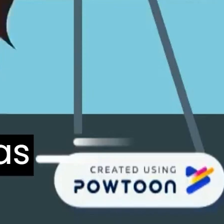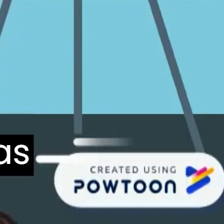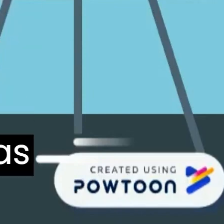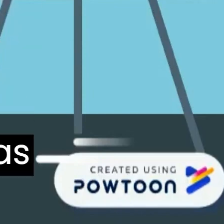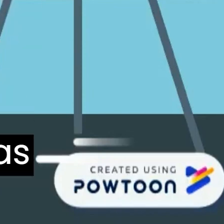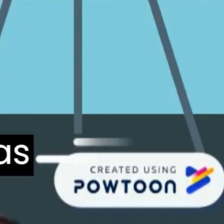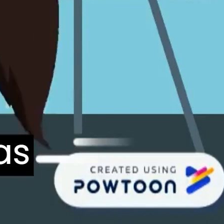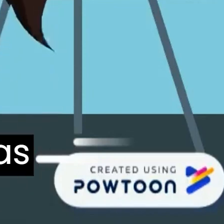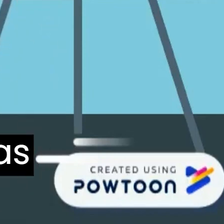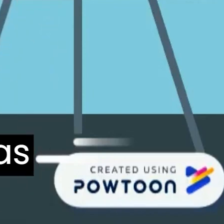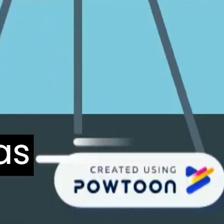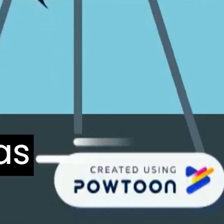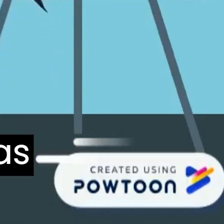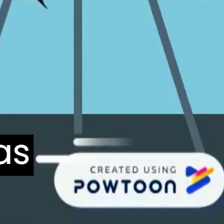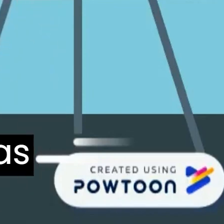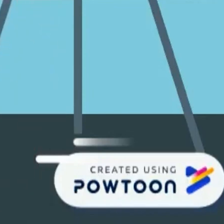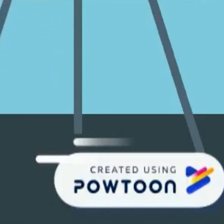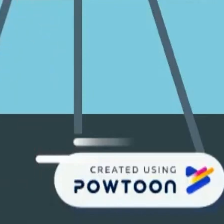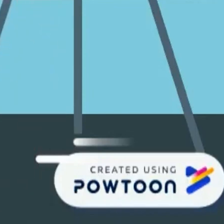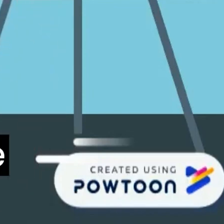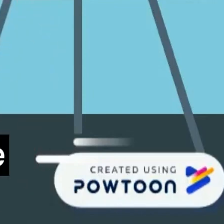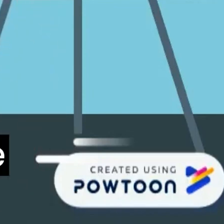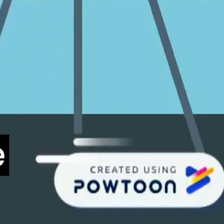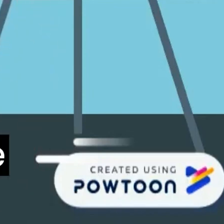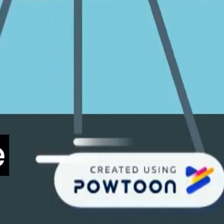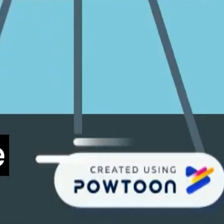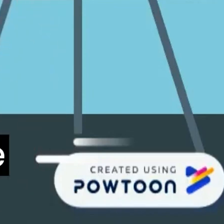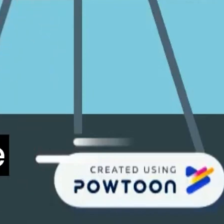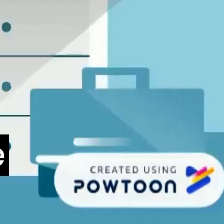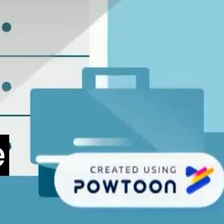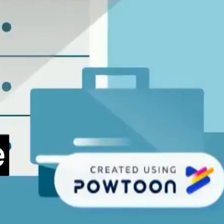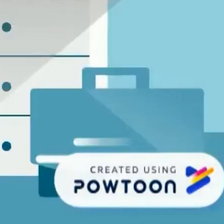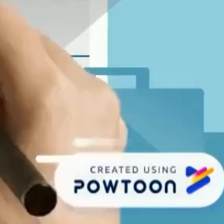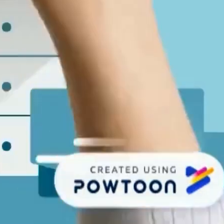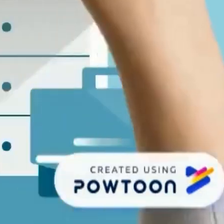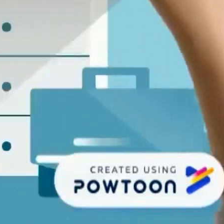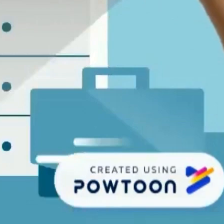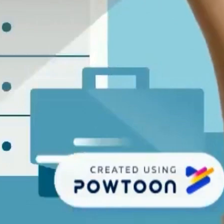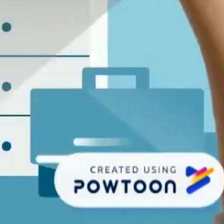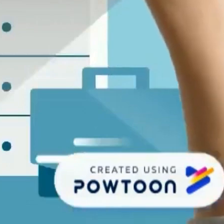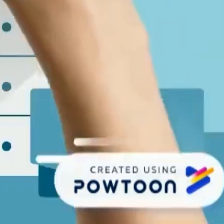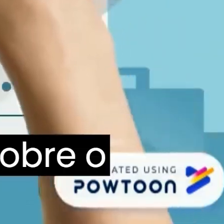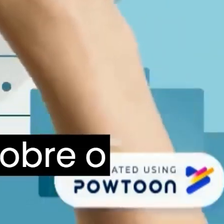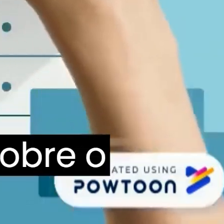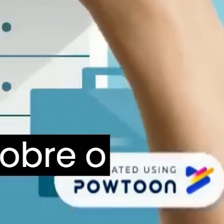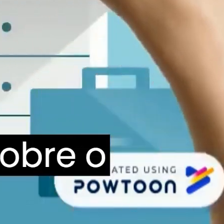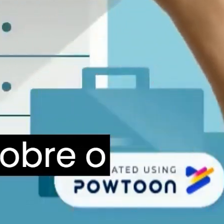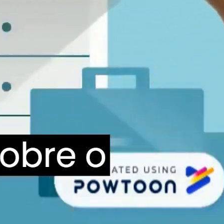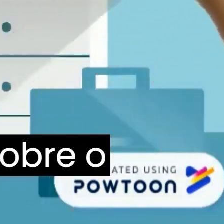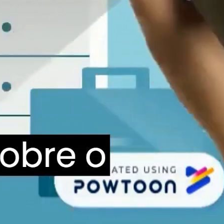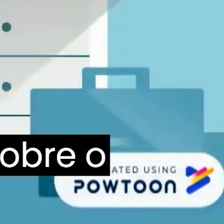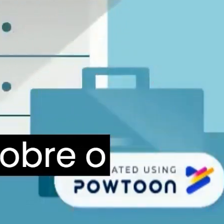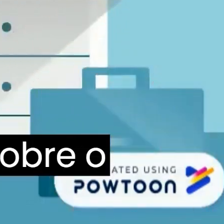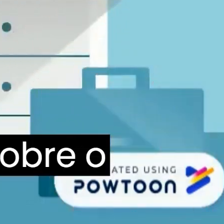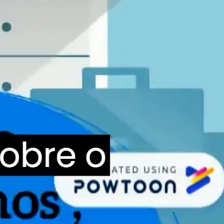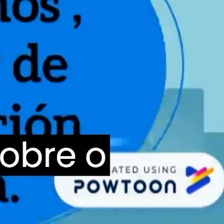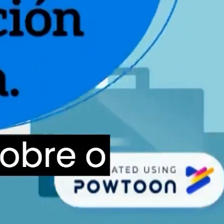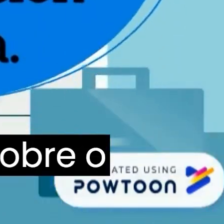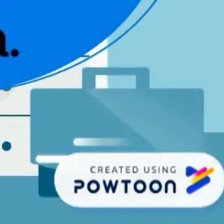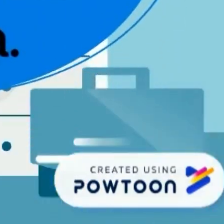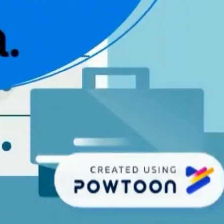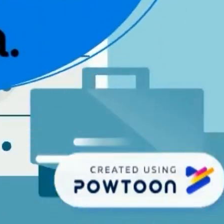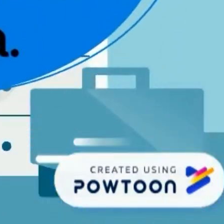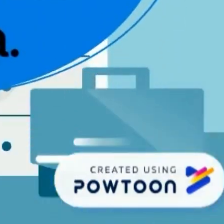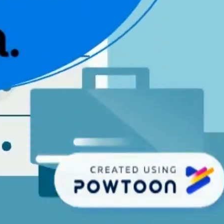mu Hoy Vamos a hablar sobre las inferencias recuerda una inferencia es lo que suponemos